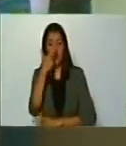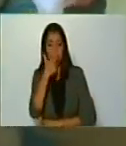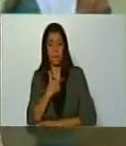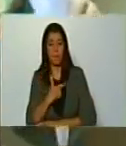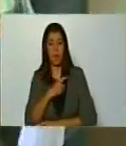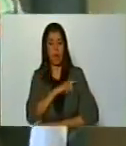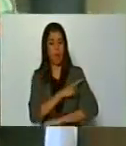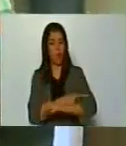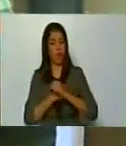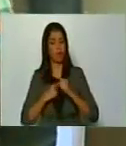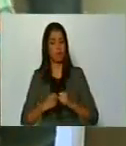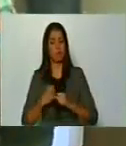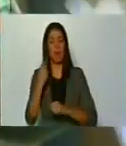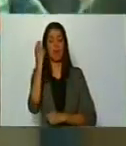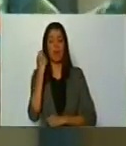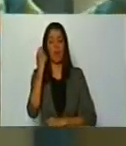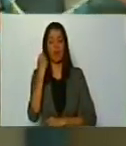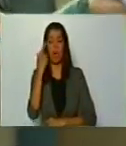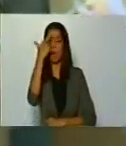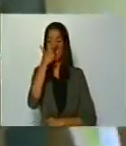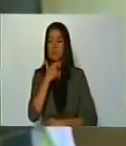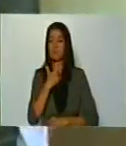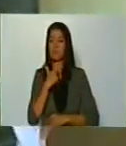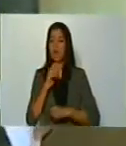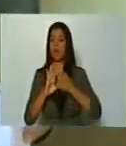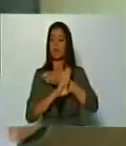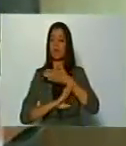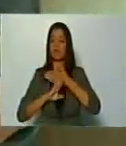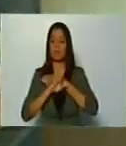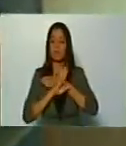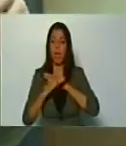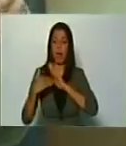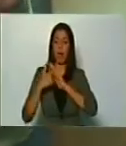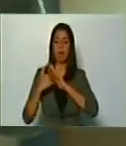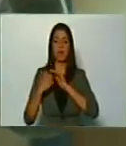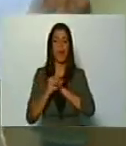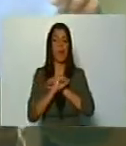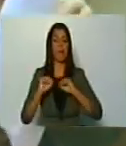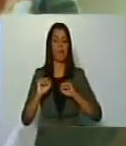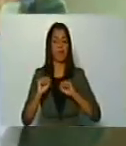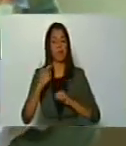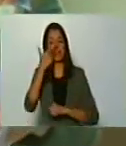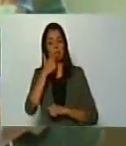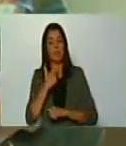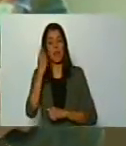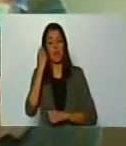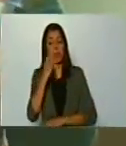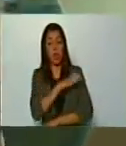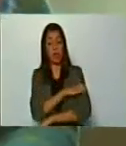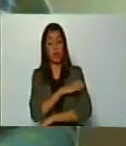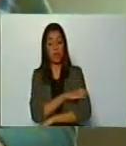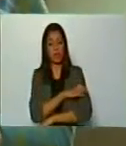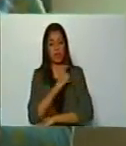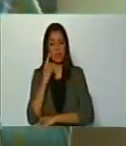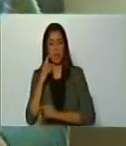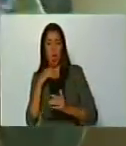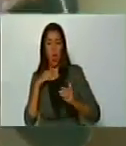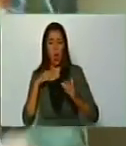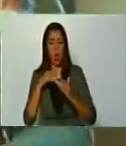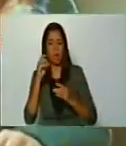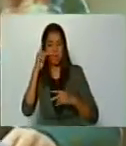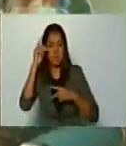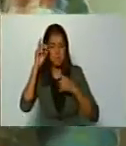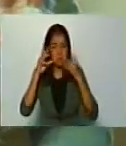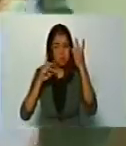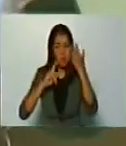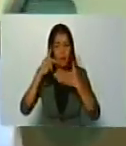poder, siendo parlamentario, desarrolló contra el Estado, contra